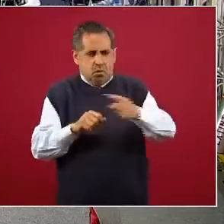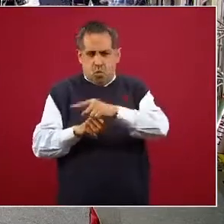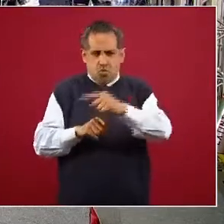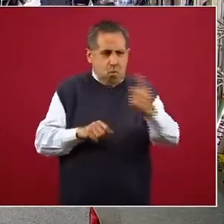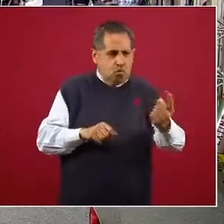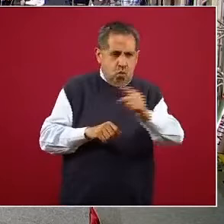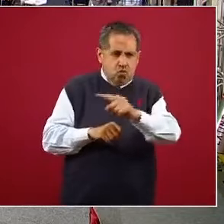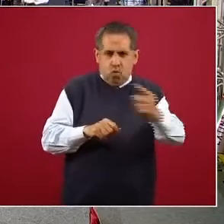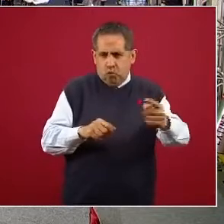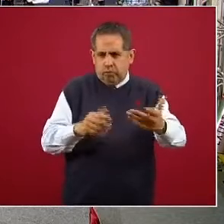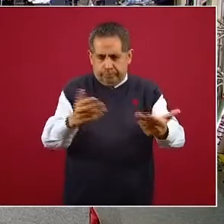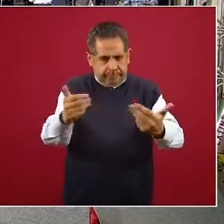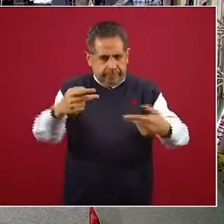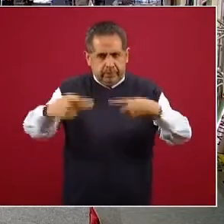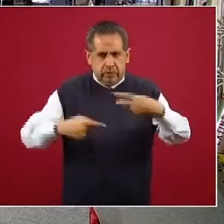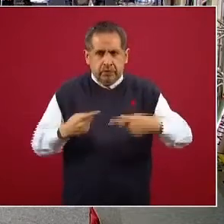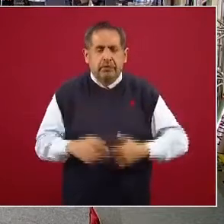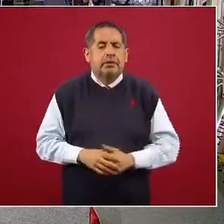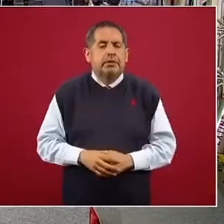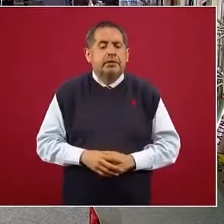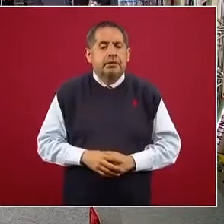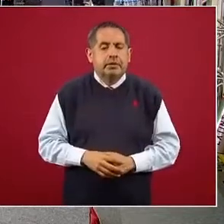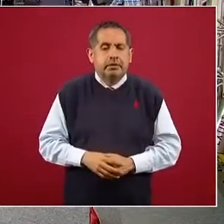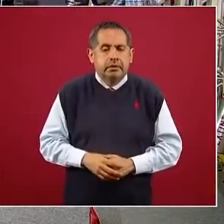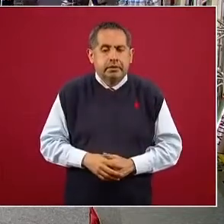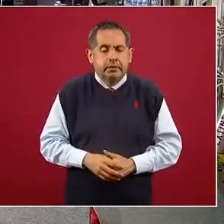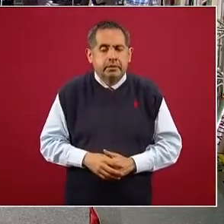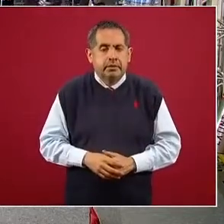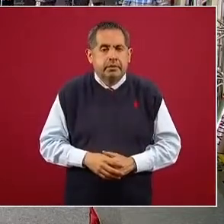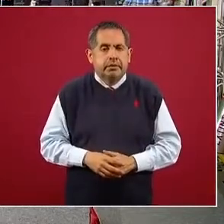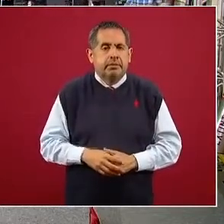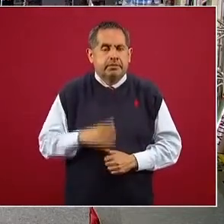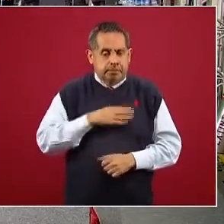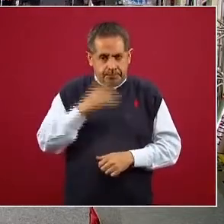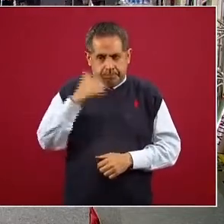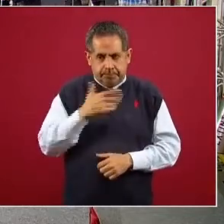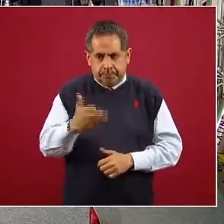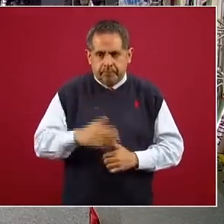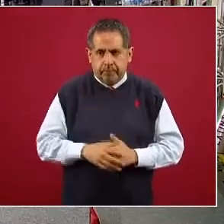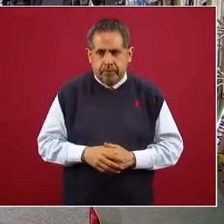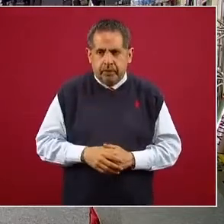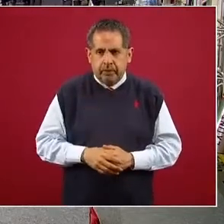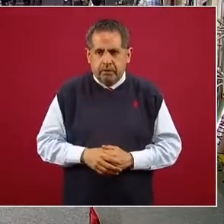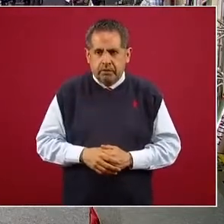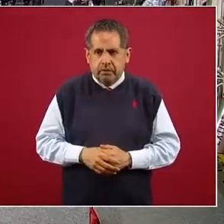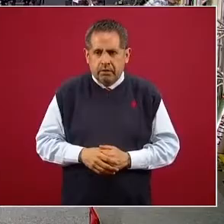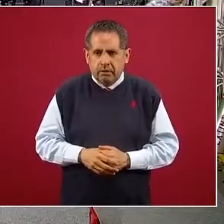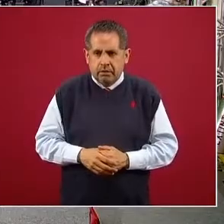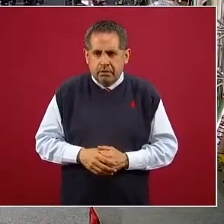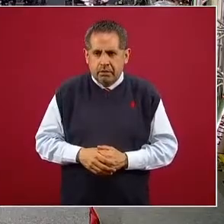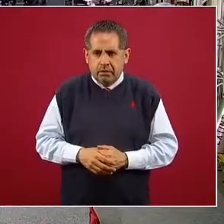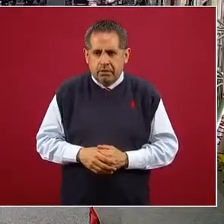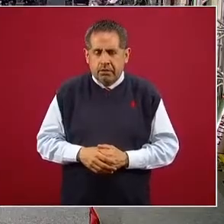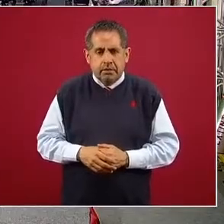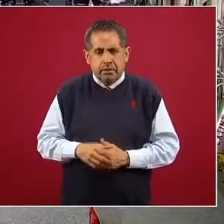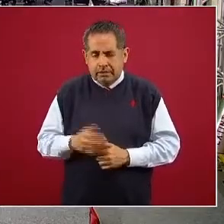y uno. Por favor, Dulce también. Buenas noches. Creo que sí es un poco incómodo para hablar, dispense. Está a